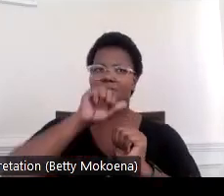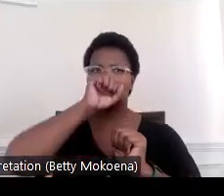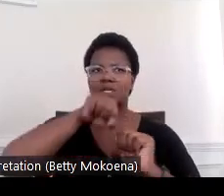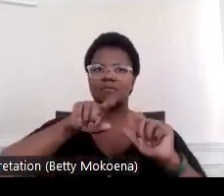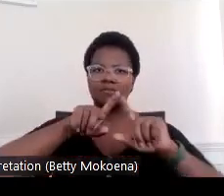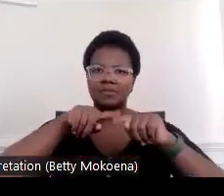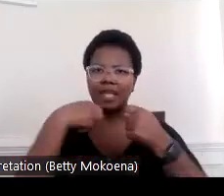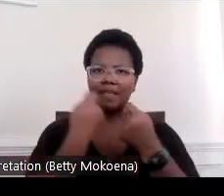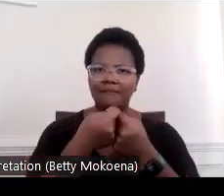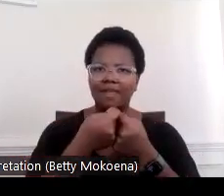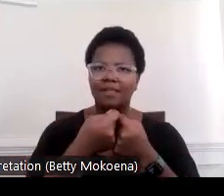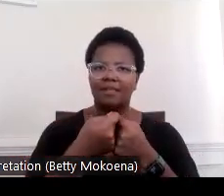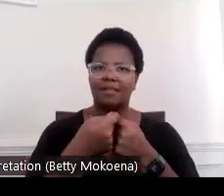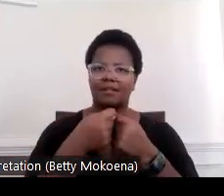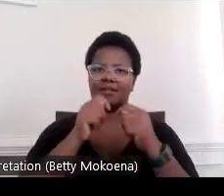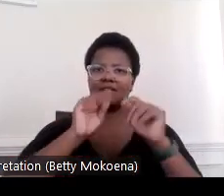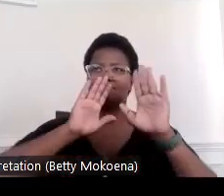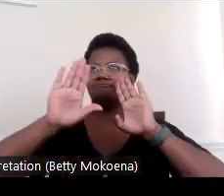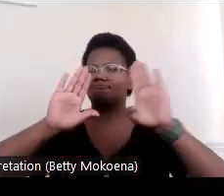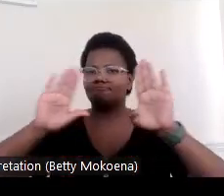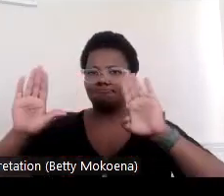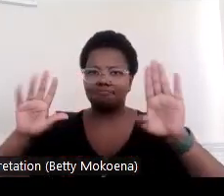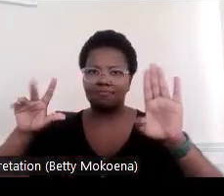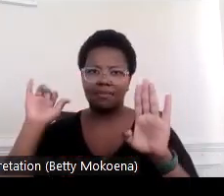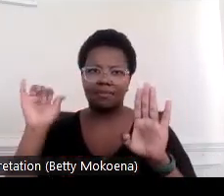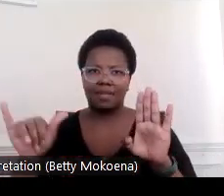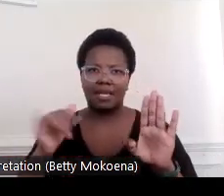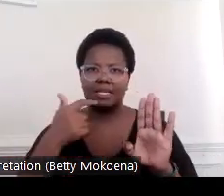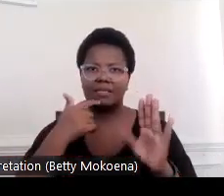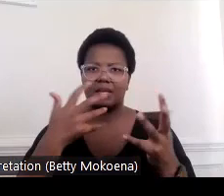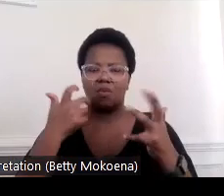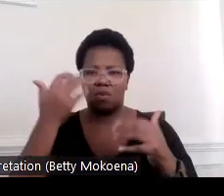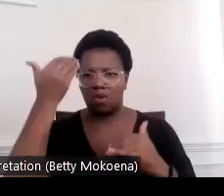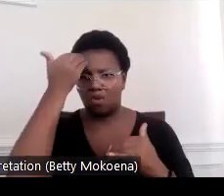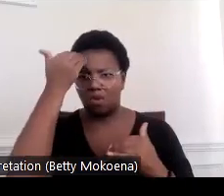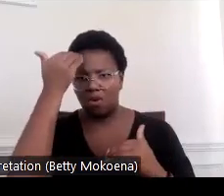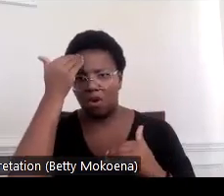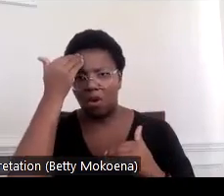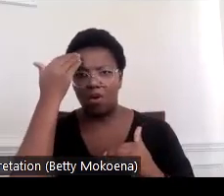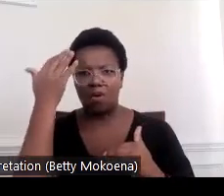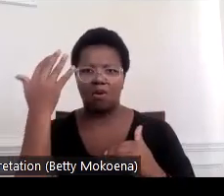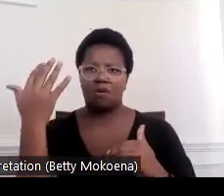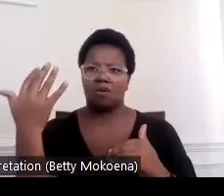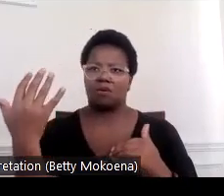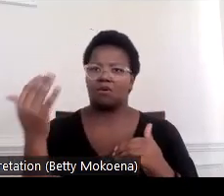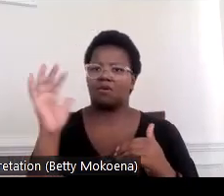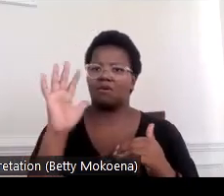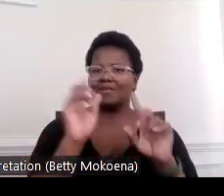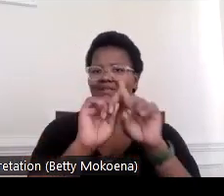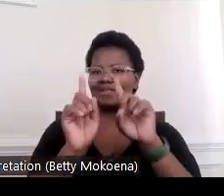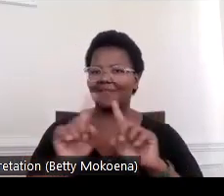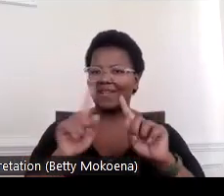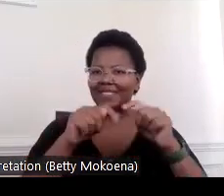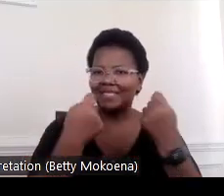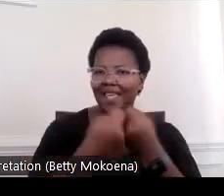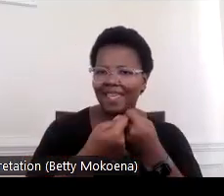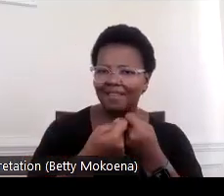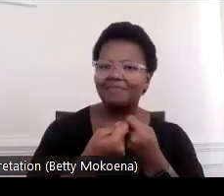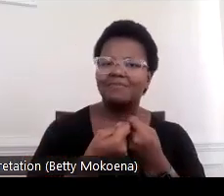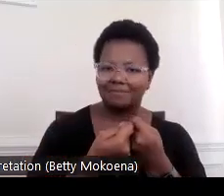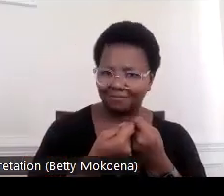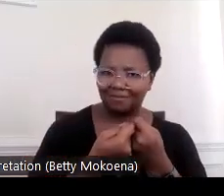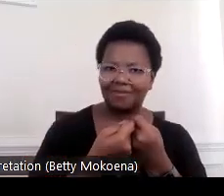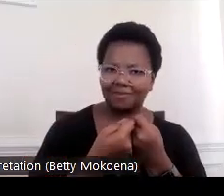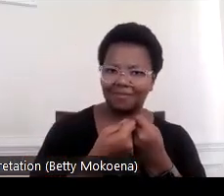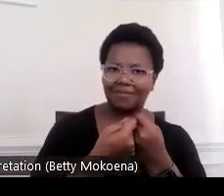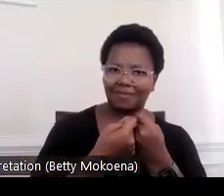persona para algunos es memorabilidad para otros son deportes verdad A veces es fanático de los Dodgers o de los